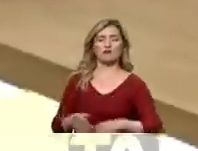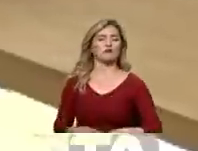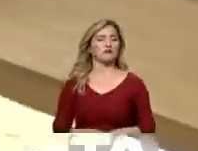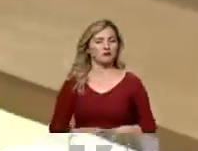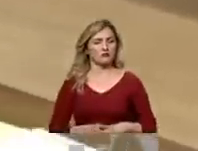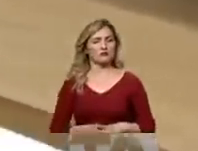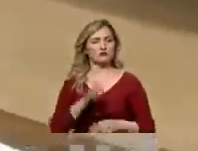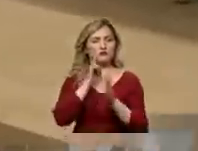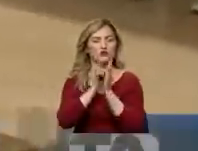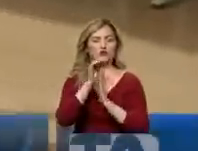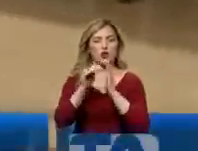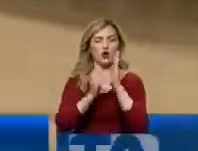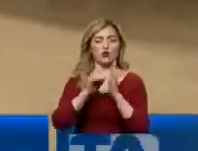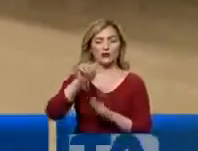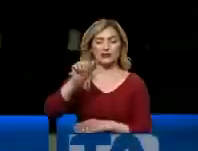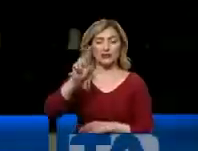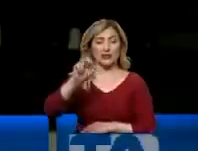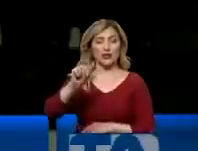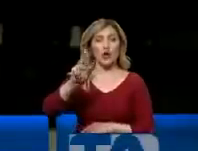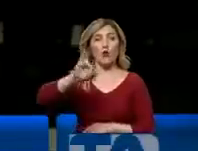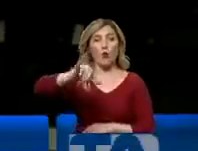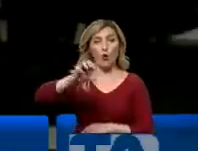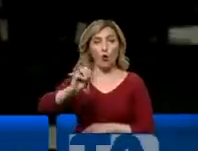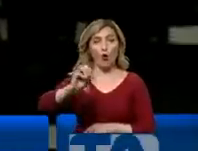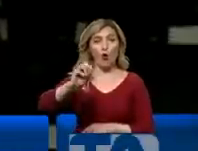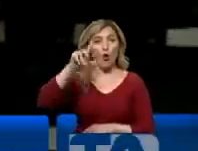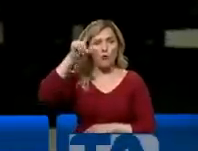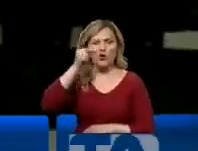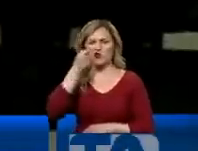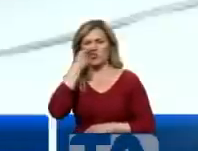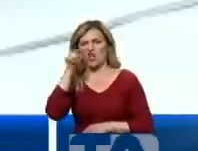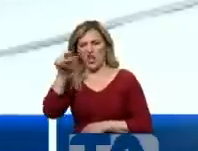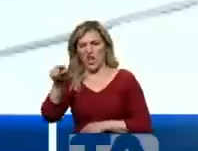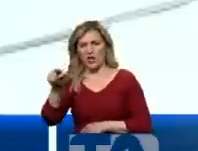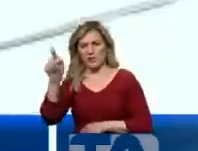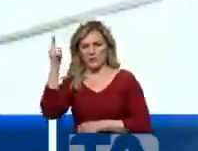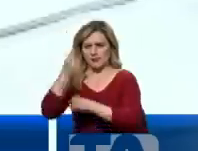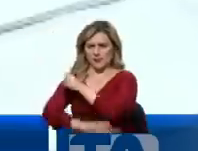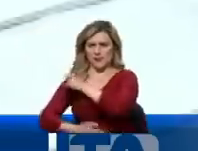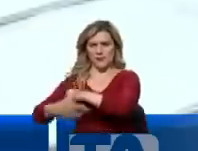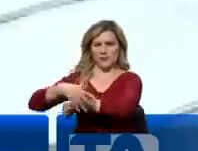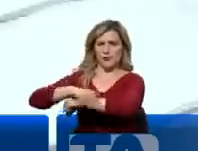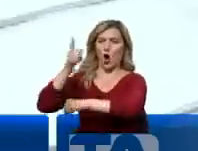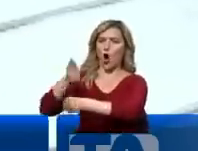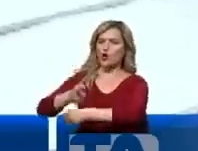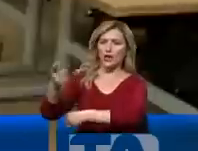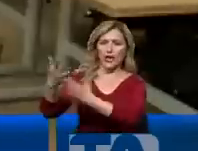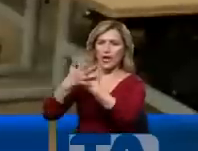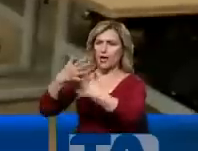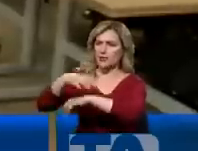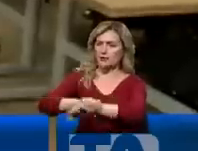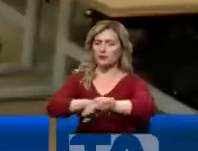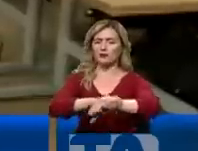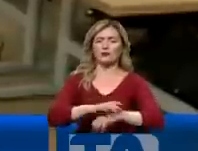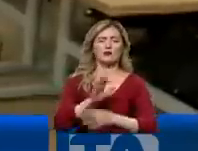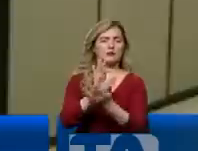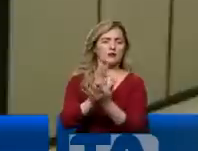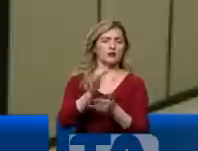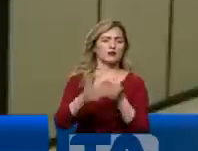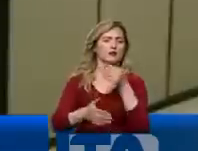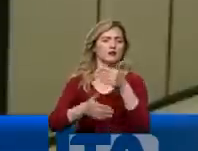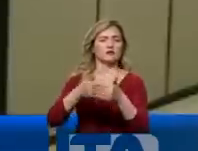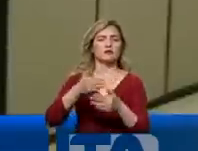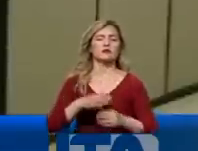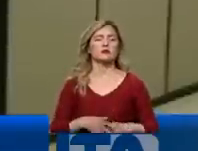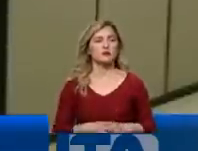contra Fidel Araujo y había especial interés del gobierno en condenarlo a prisión. El testimonio del exfiscal bien podría sumarse al proceso.